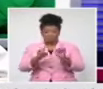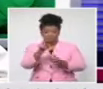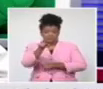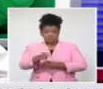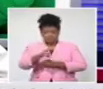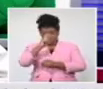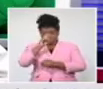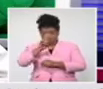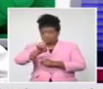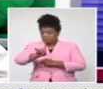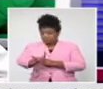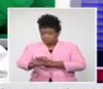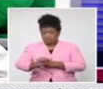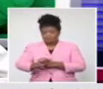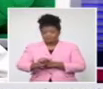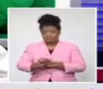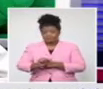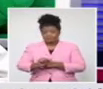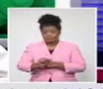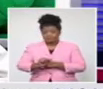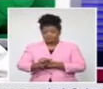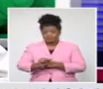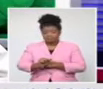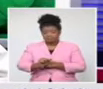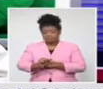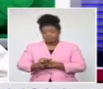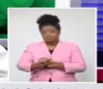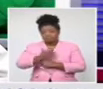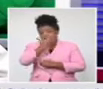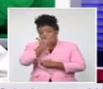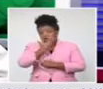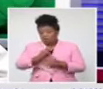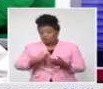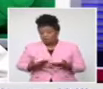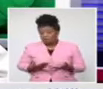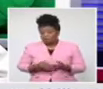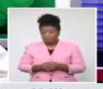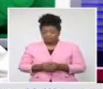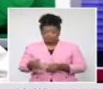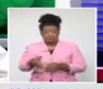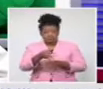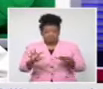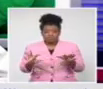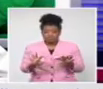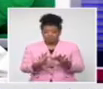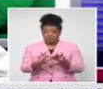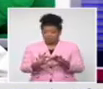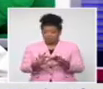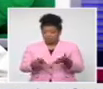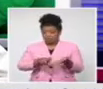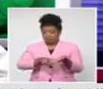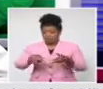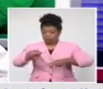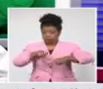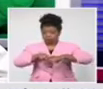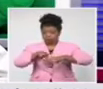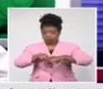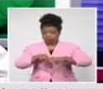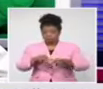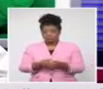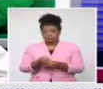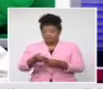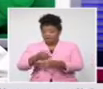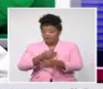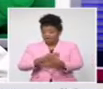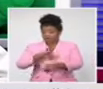edad, también pudiéramos decir que joven, municipio de Guanabacoa, provincia de La Habana, con